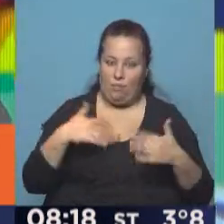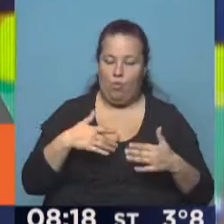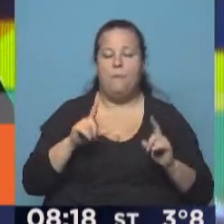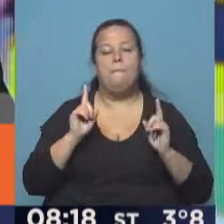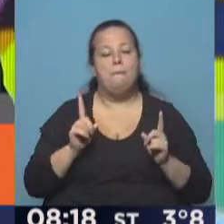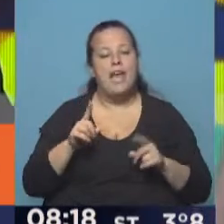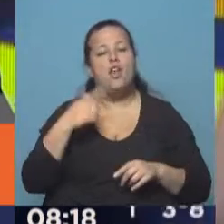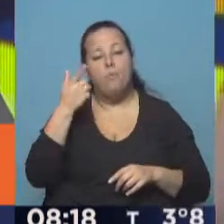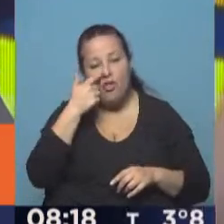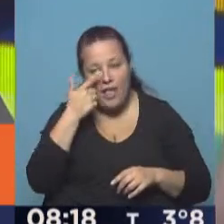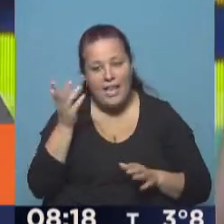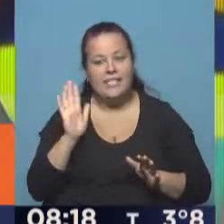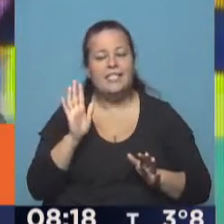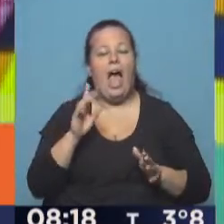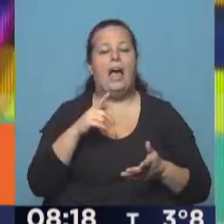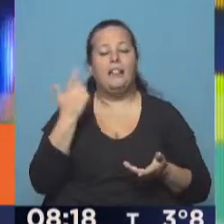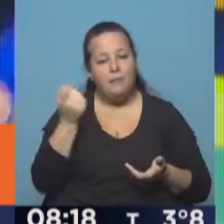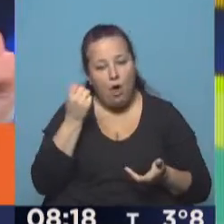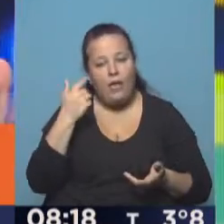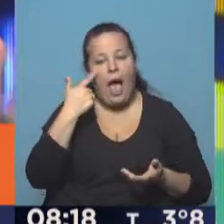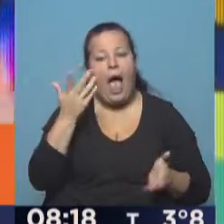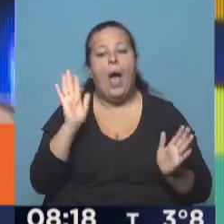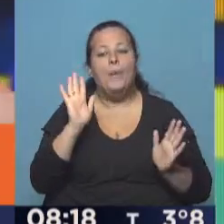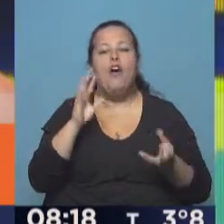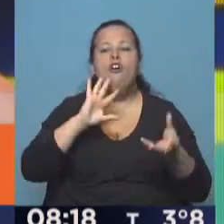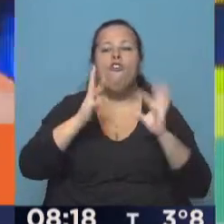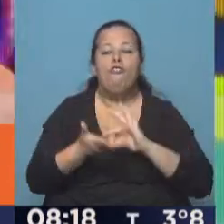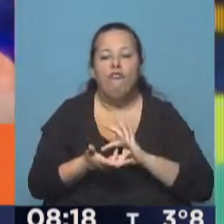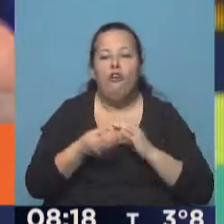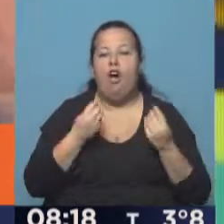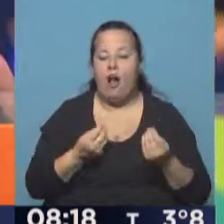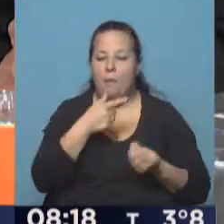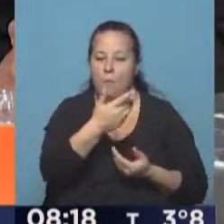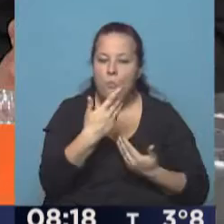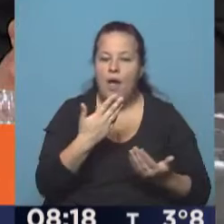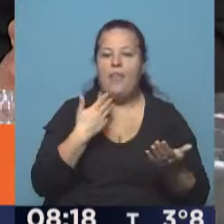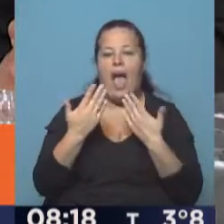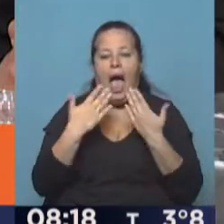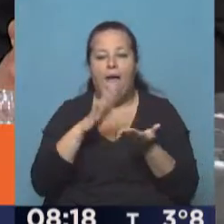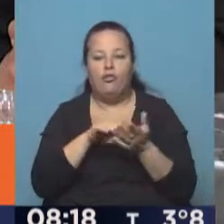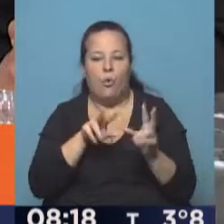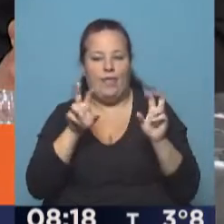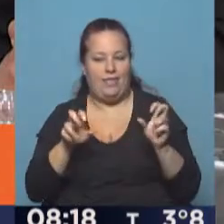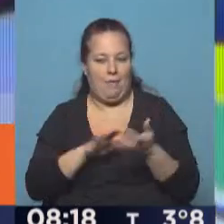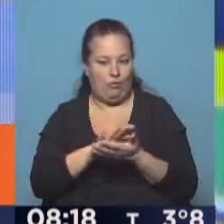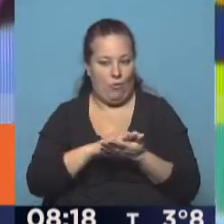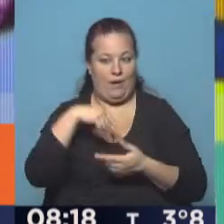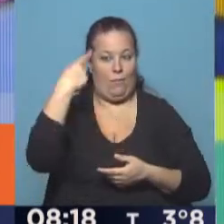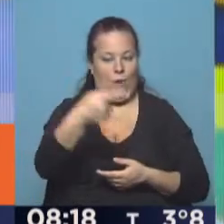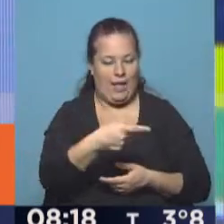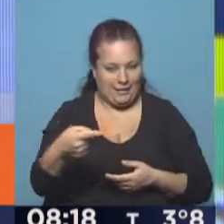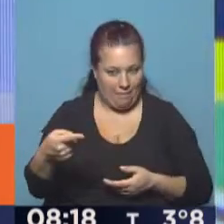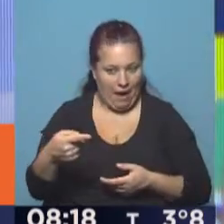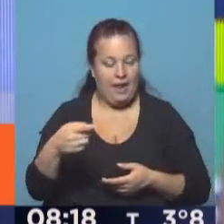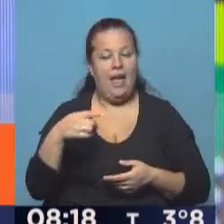Pero sería muy interesante para ver la manera en que puede hablar sobre estos temas en la semana que viene.